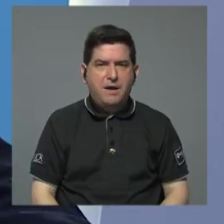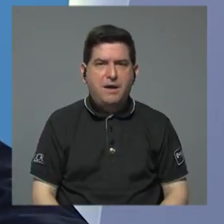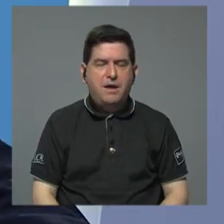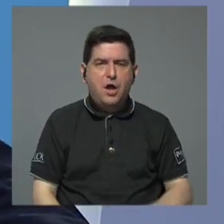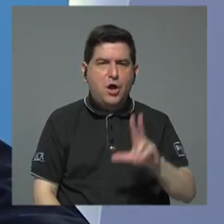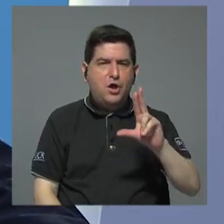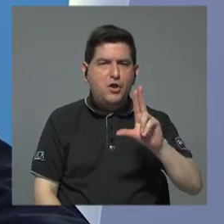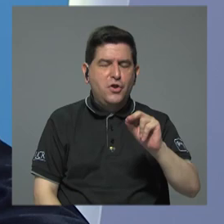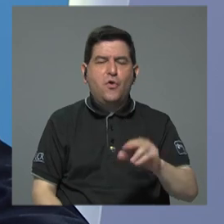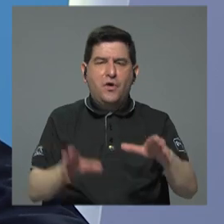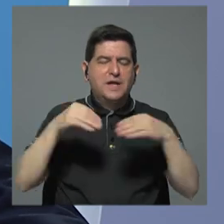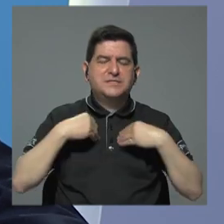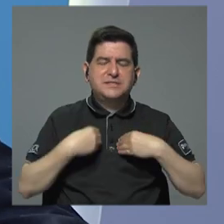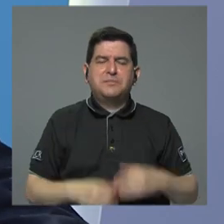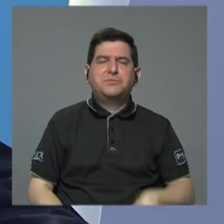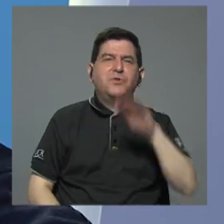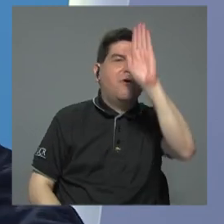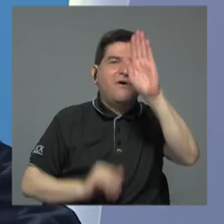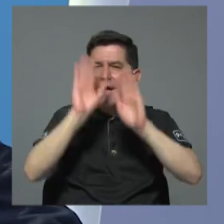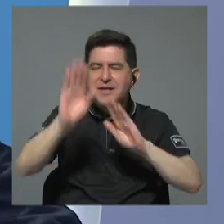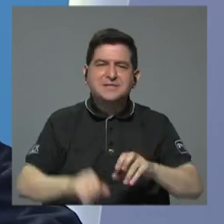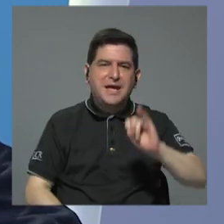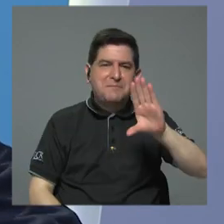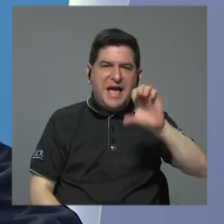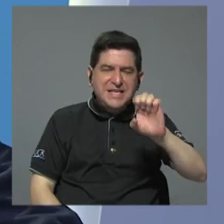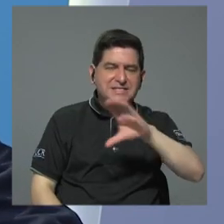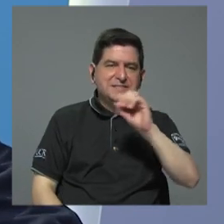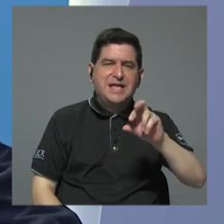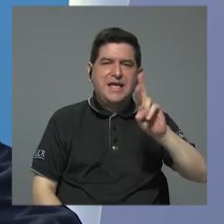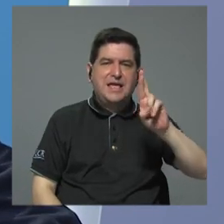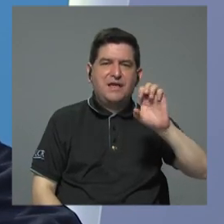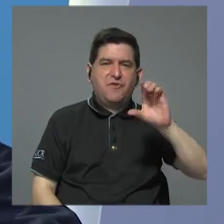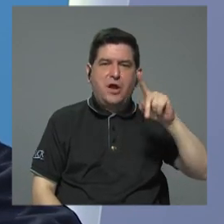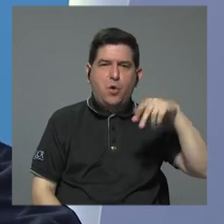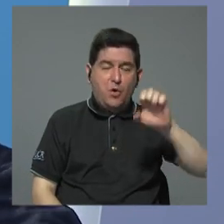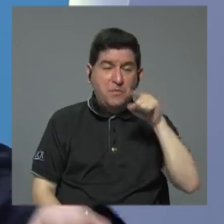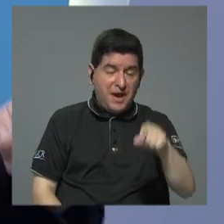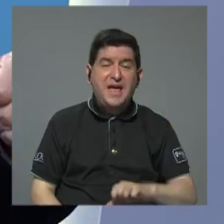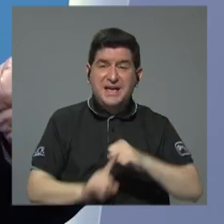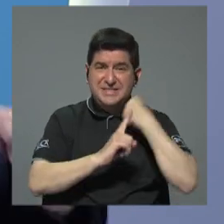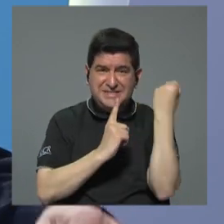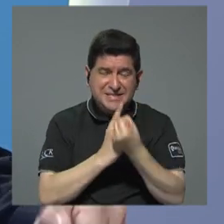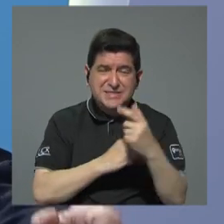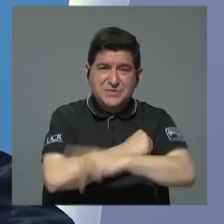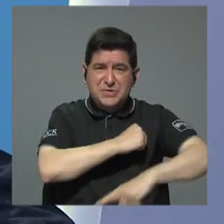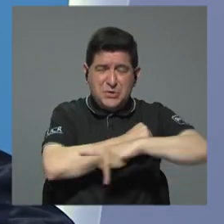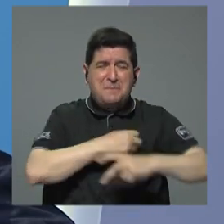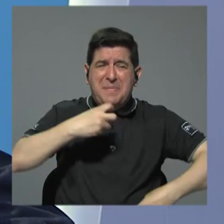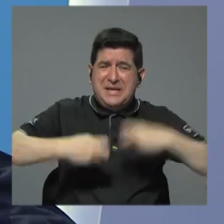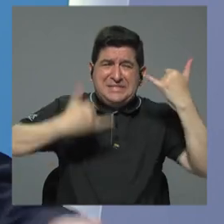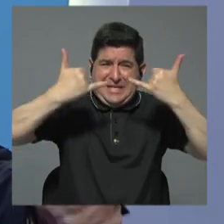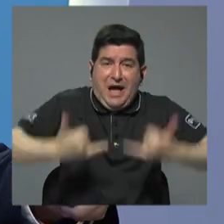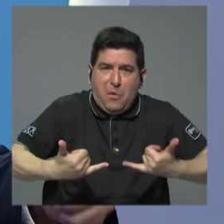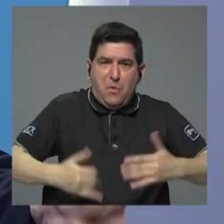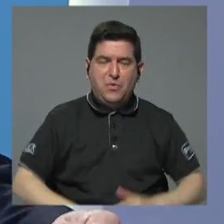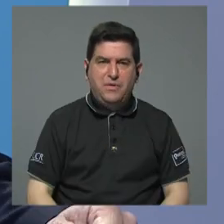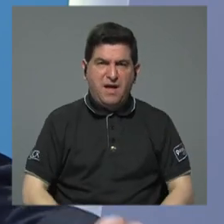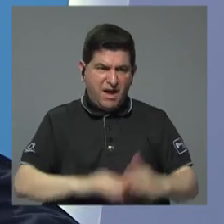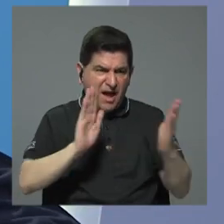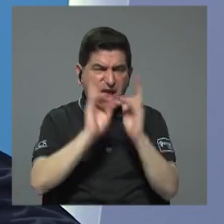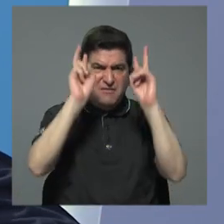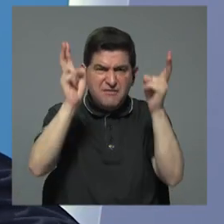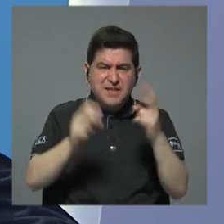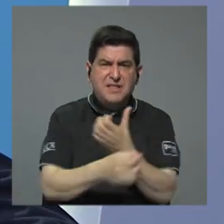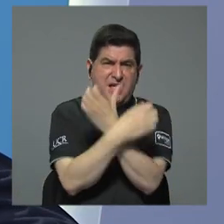Recope. Esas son unas ocupaciones públicas que tienen al país en una crisis en este momento. O sea, enfrentar el